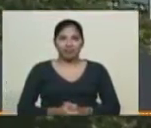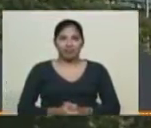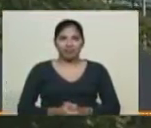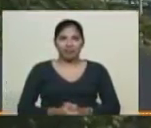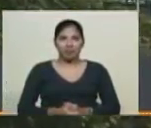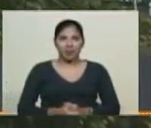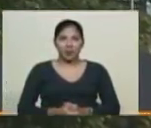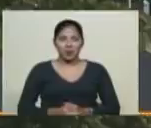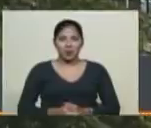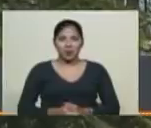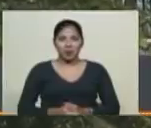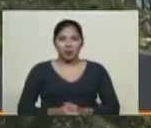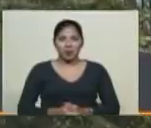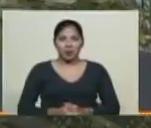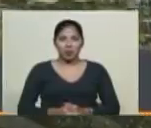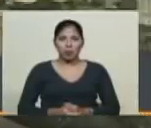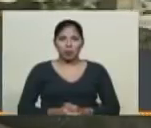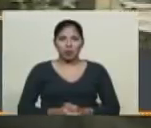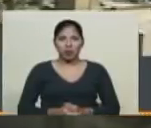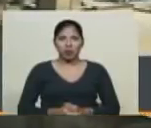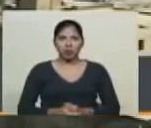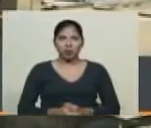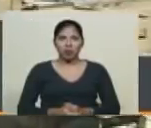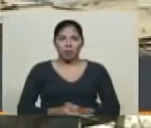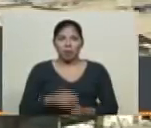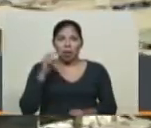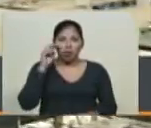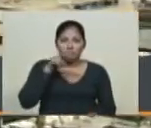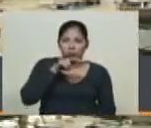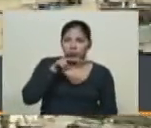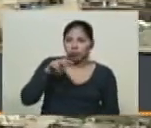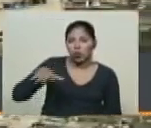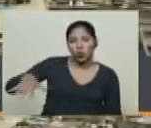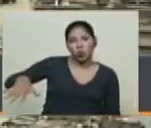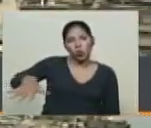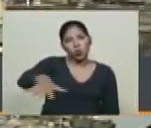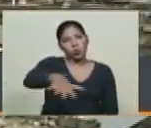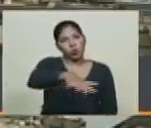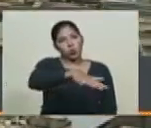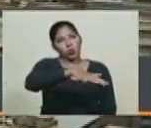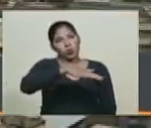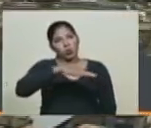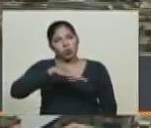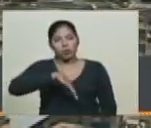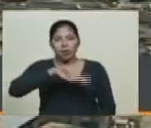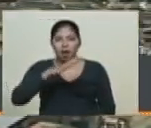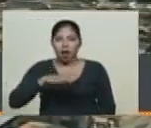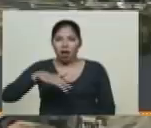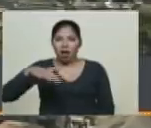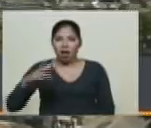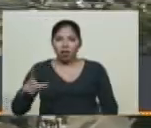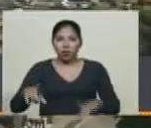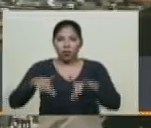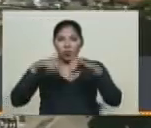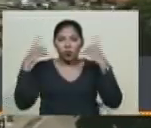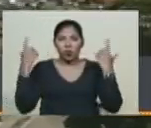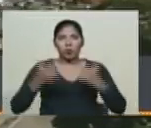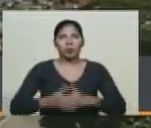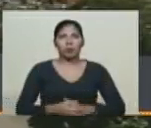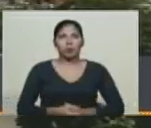Aquí estamos, con la cara al mar Caribe, desde La Guaira, desde Pariata, esta zona de